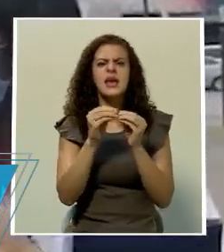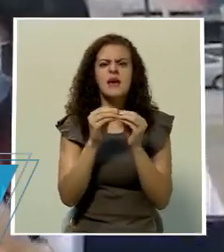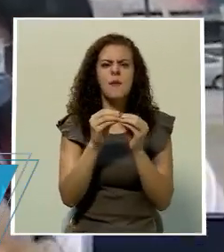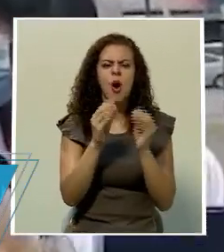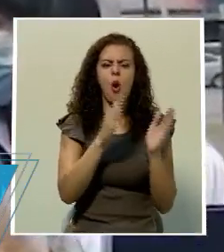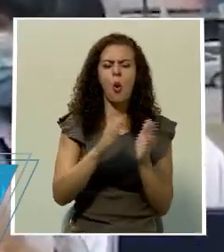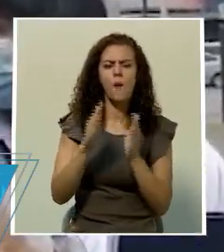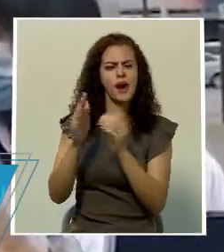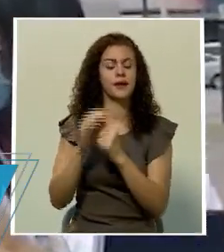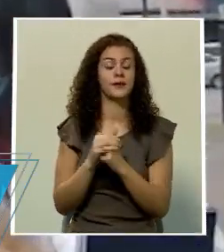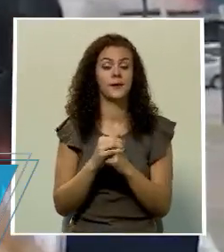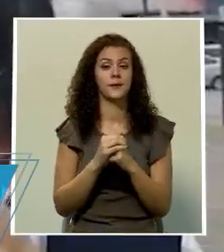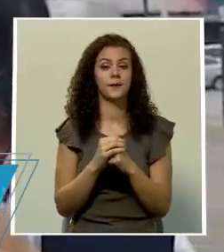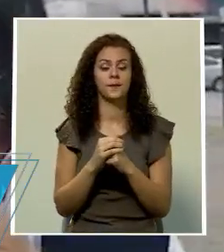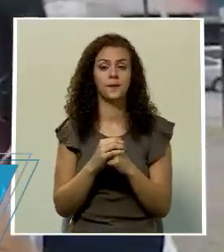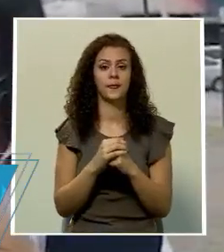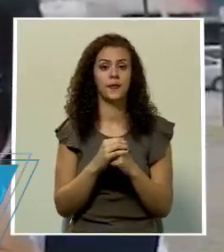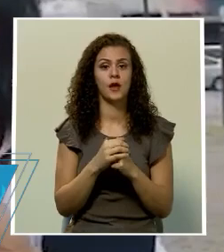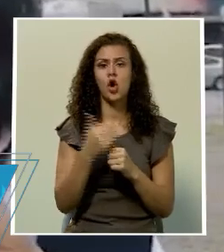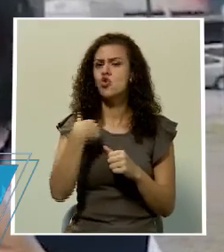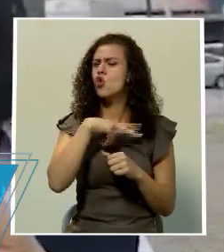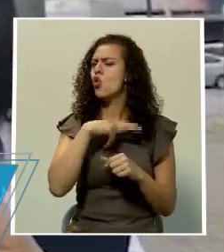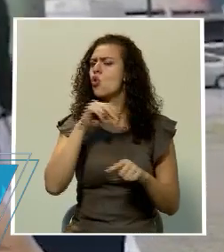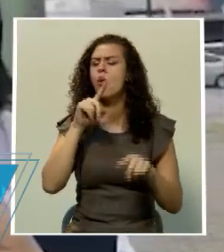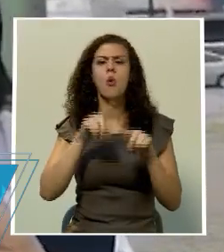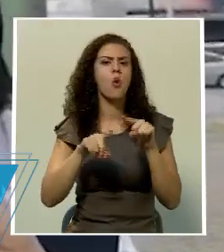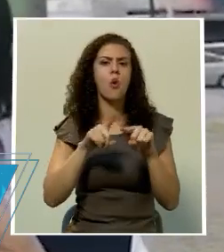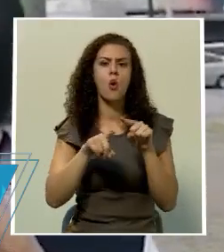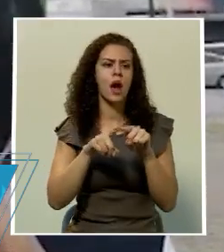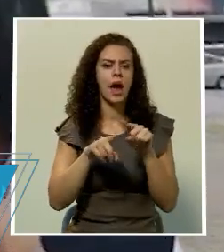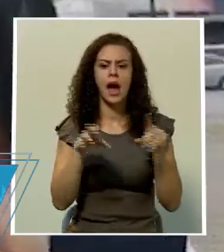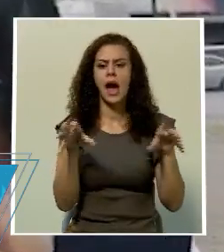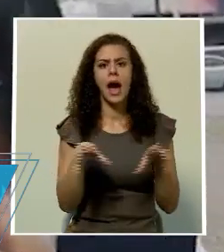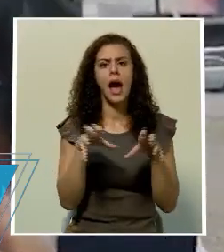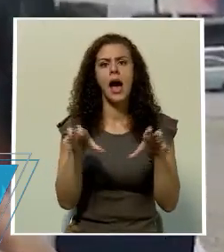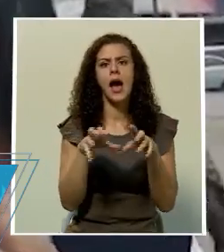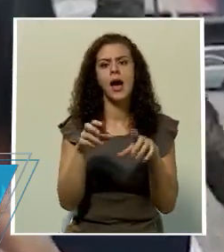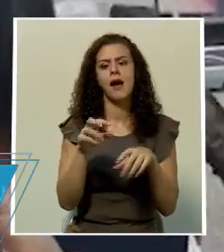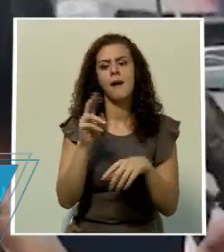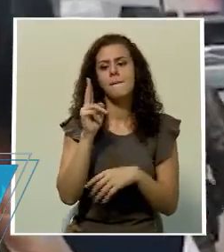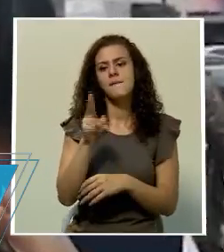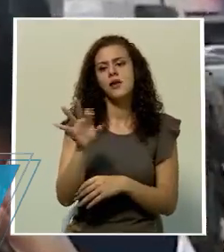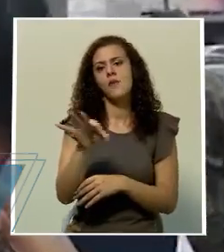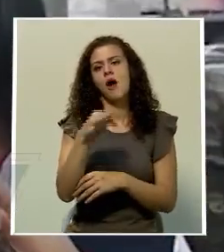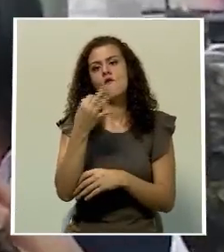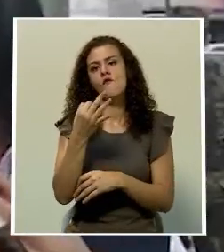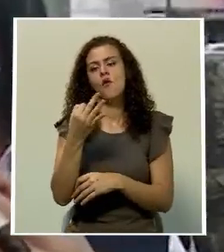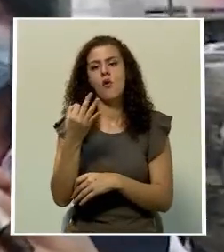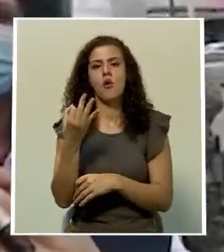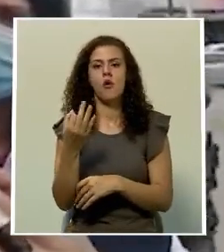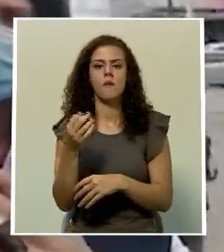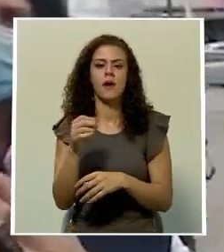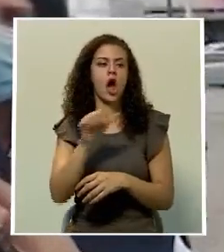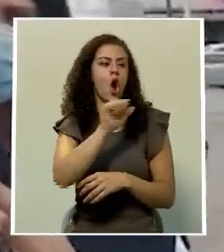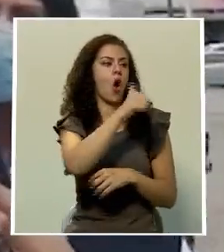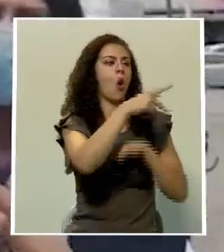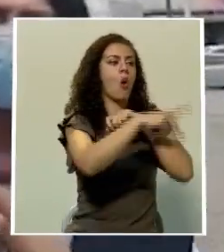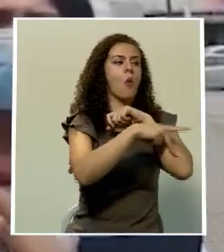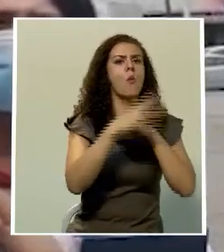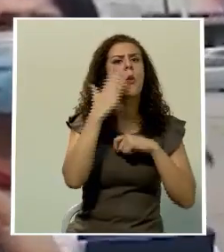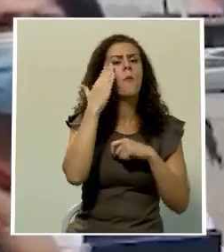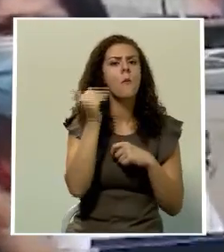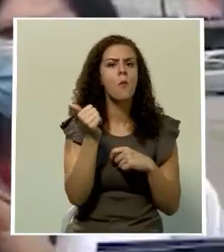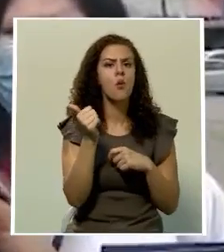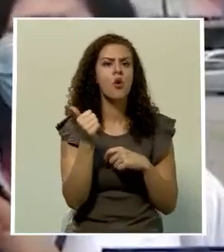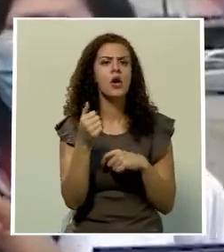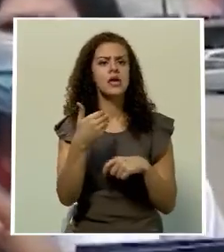más operativos. Nosotros no podemos actuar de la misma forma que actuamos en cada uno de nuestros países, porque